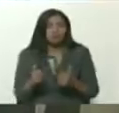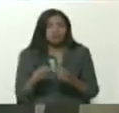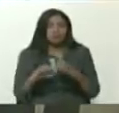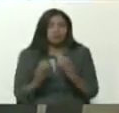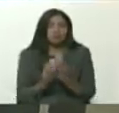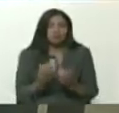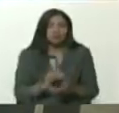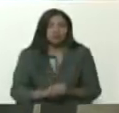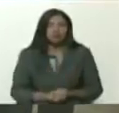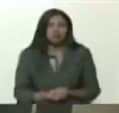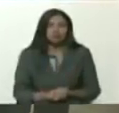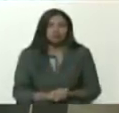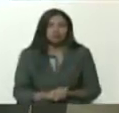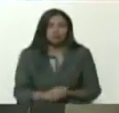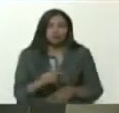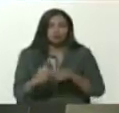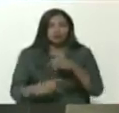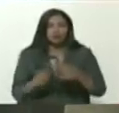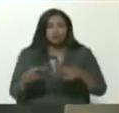detenga nada,